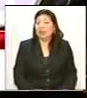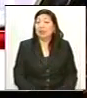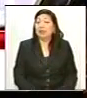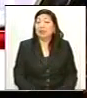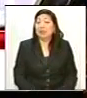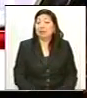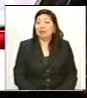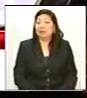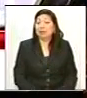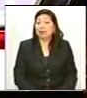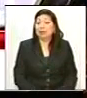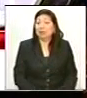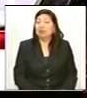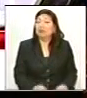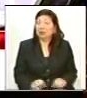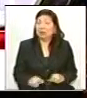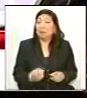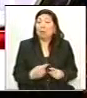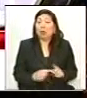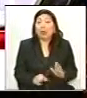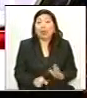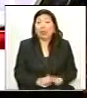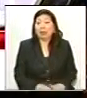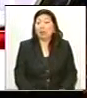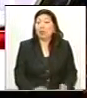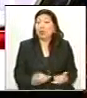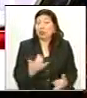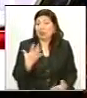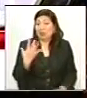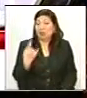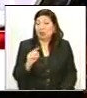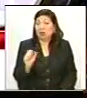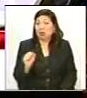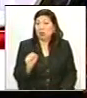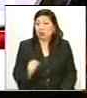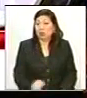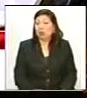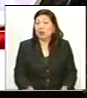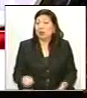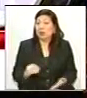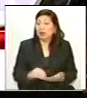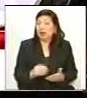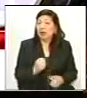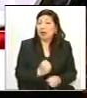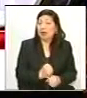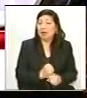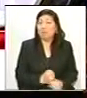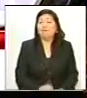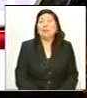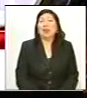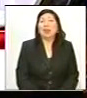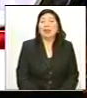mencionado, que lo vamos a hacer, pero por ejemplo, estos 5 millones de soles de adicionales de obra,